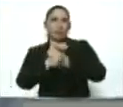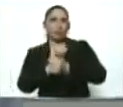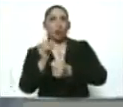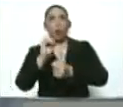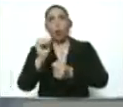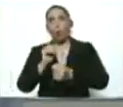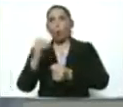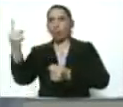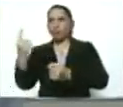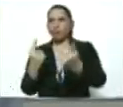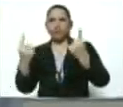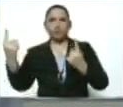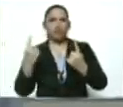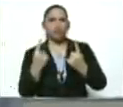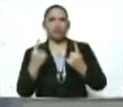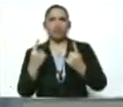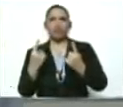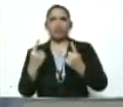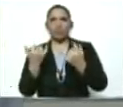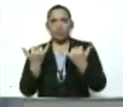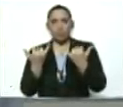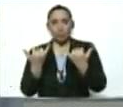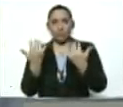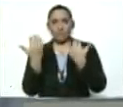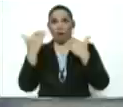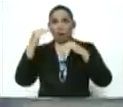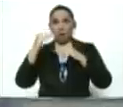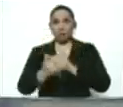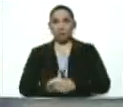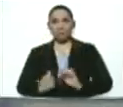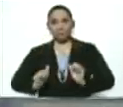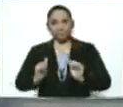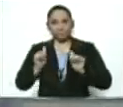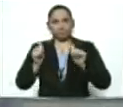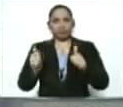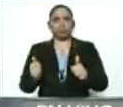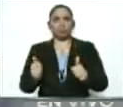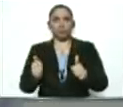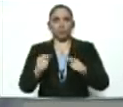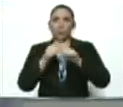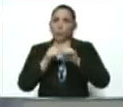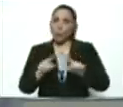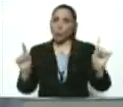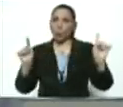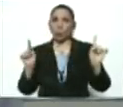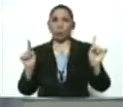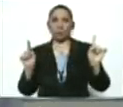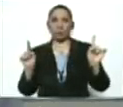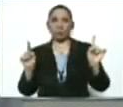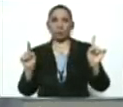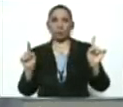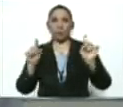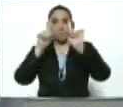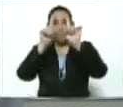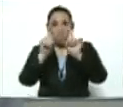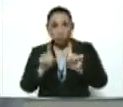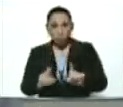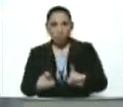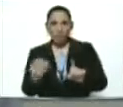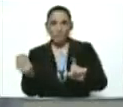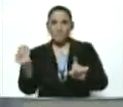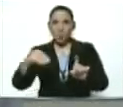aparezca en esta fase de inicio, pues, otras evidencias que